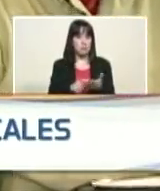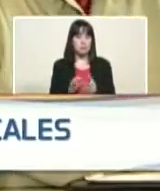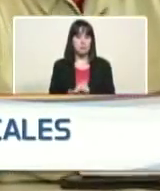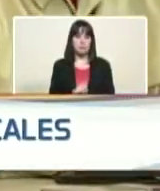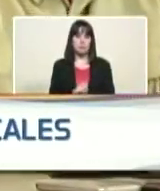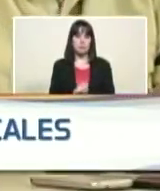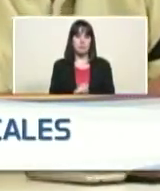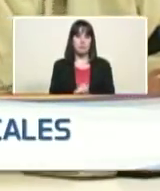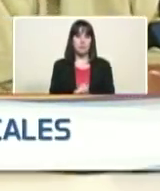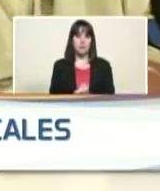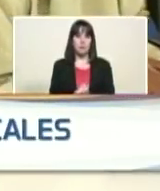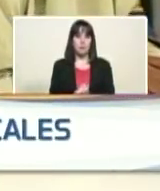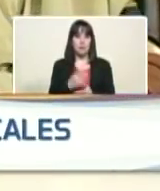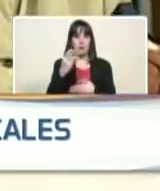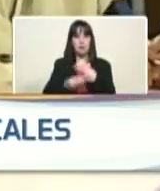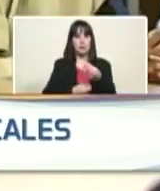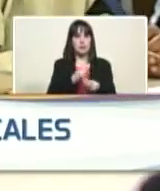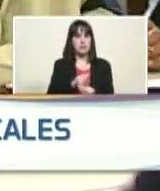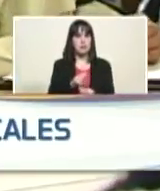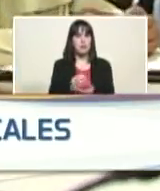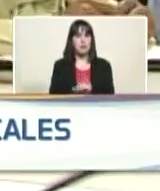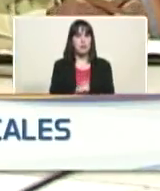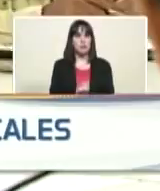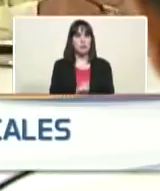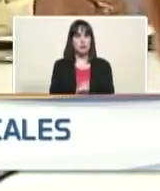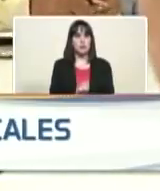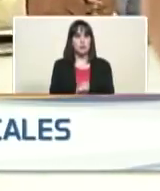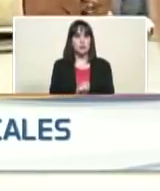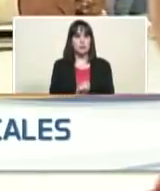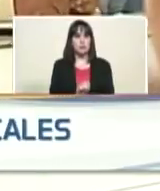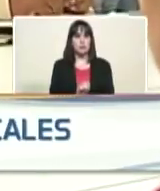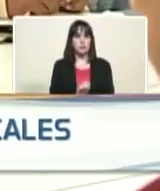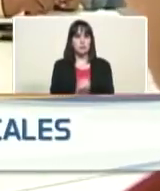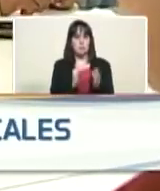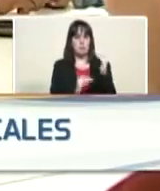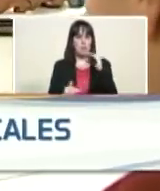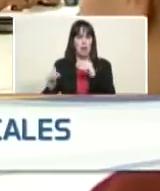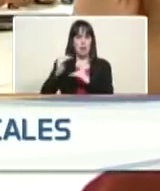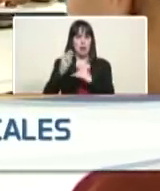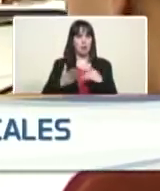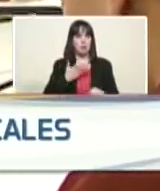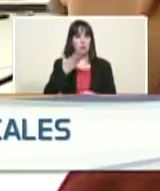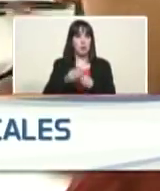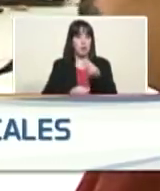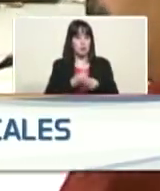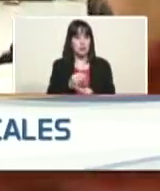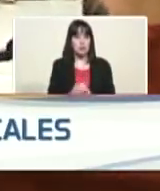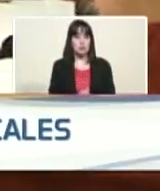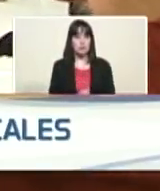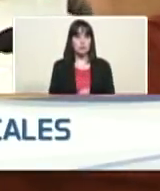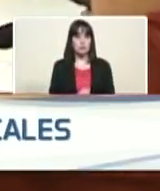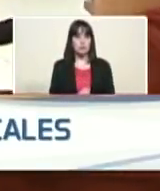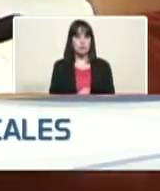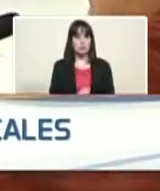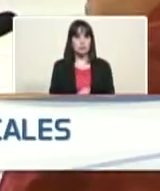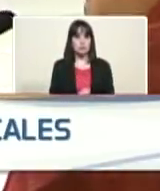donde hicimos más allá de lo que se podía hacer, más allá de lo que se podía hacer,